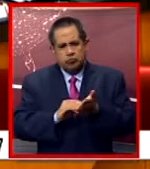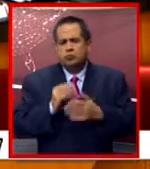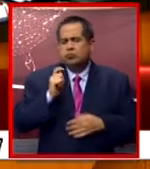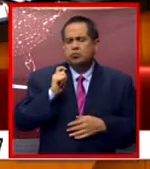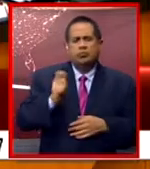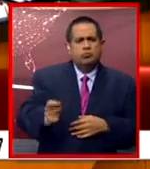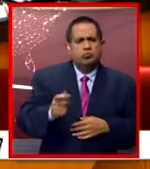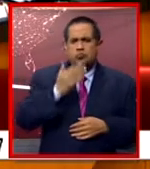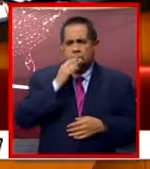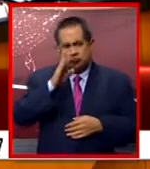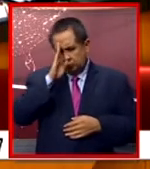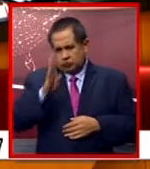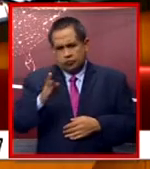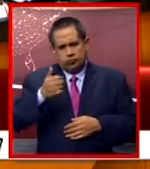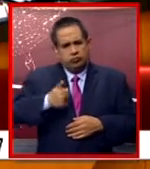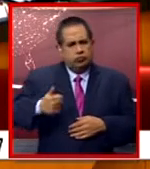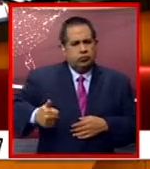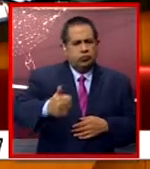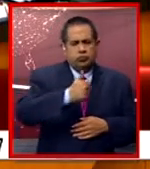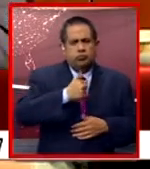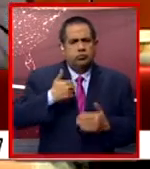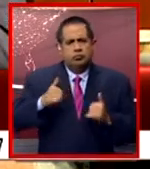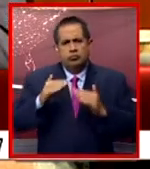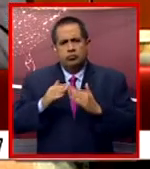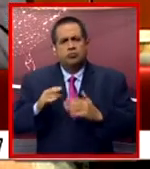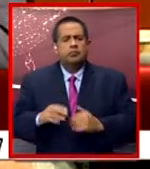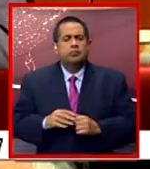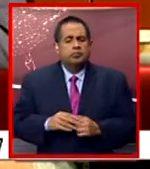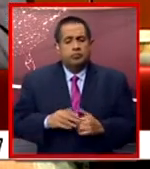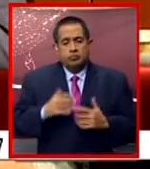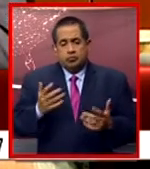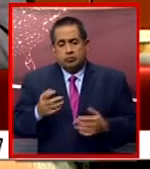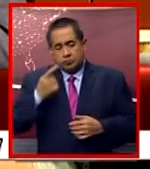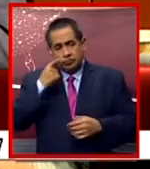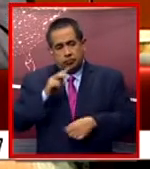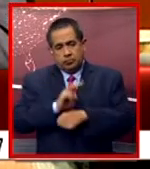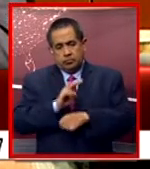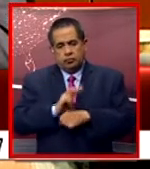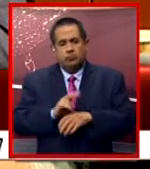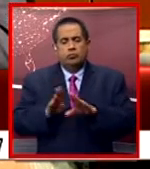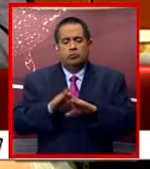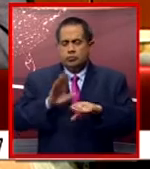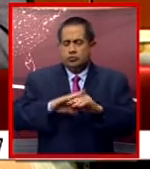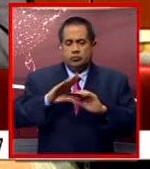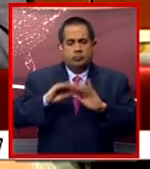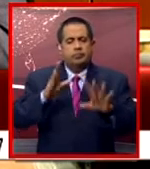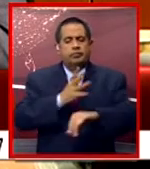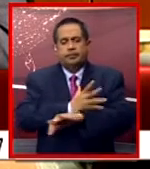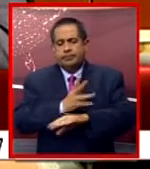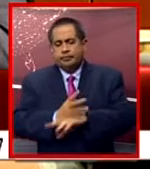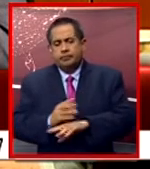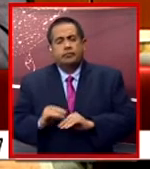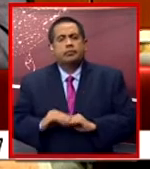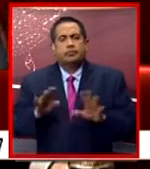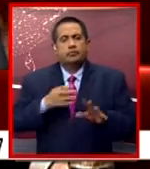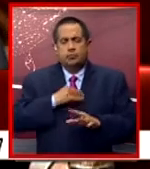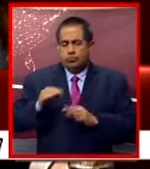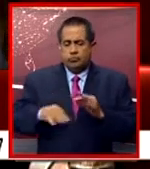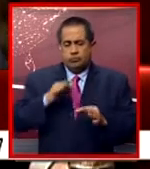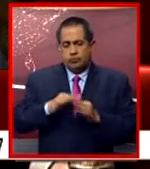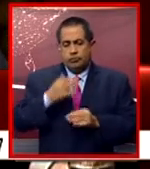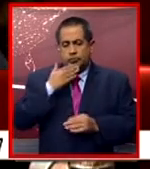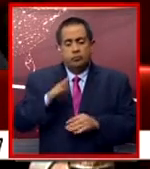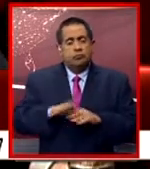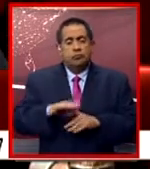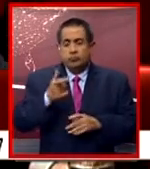física de cada una de las viviendas. Ello permite una operación transparente, ello permite cumplir con la exigencia de que